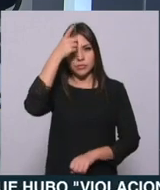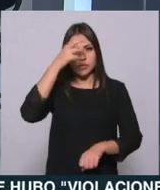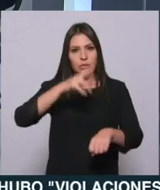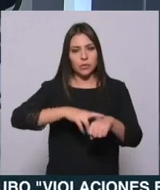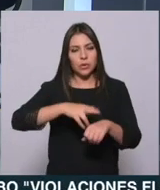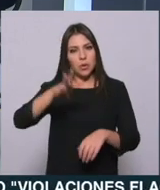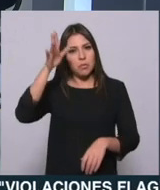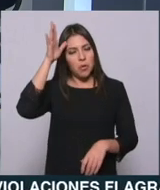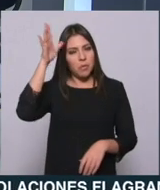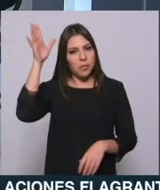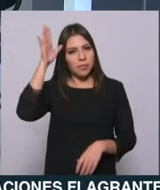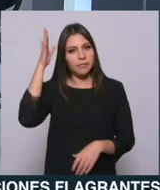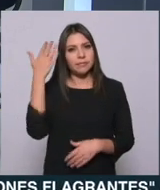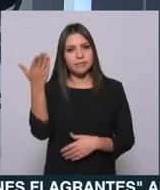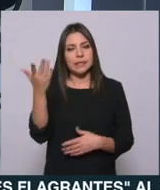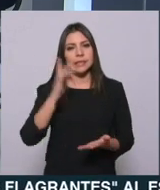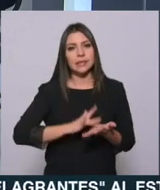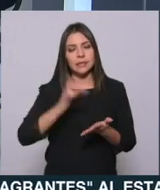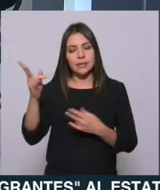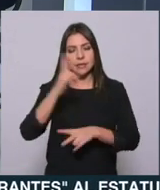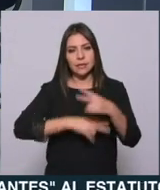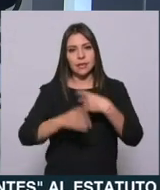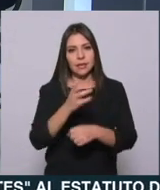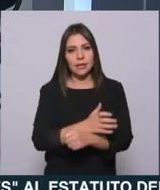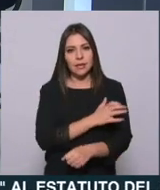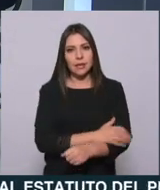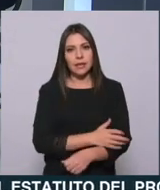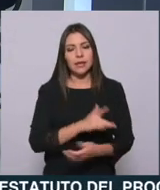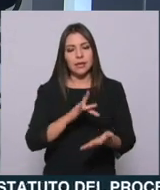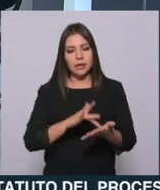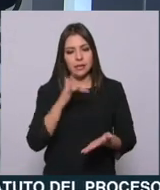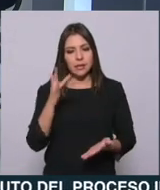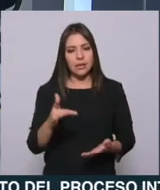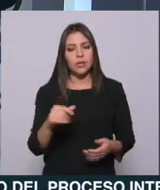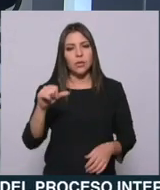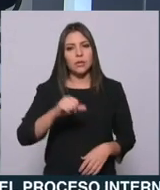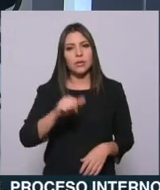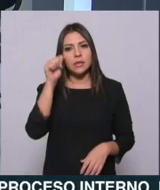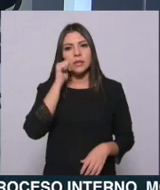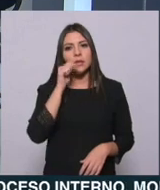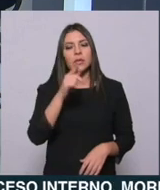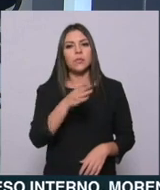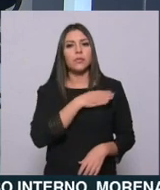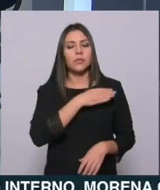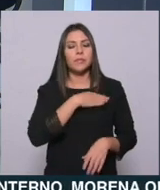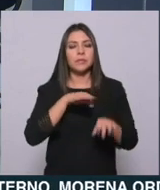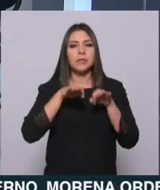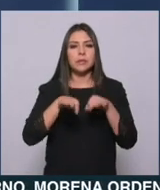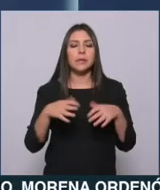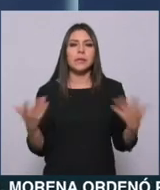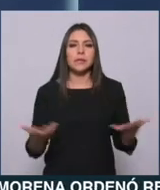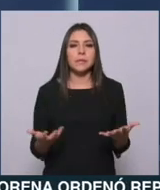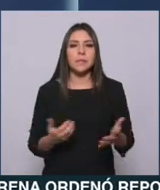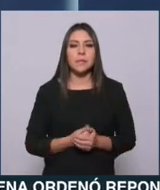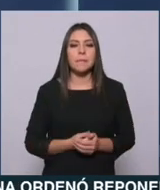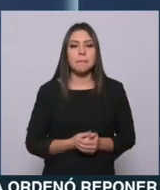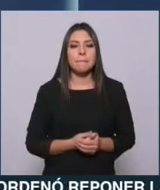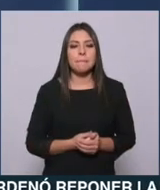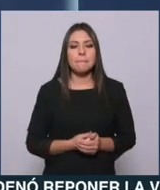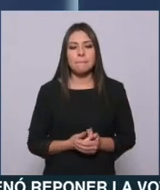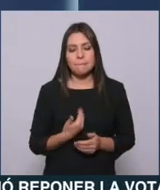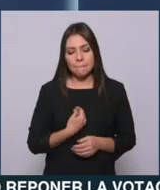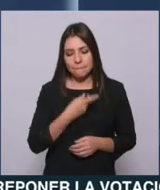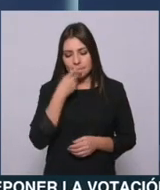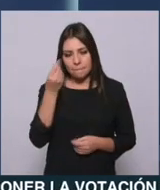habernos acompañado, y pues nuestro agradecimiento y reconocimiento hoy y siempre por la noble labor que realizan. El agradecido soy yo, y un